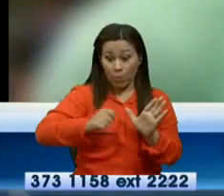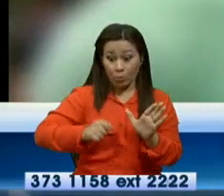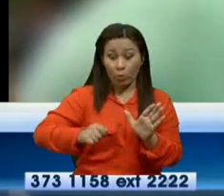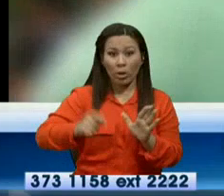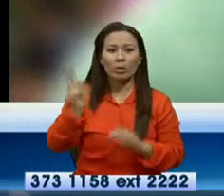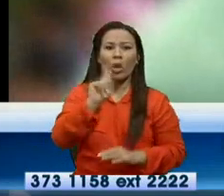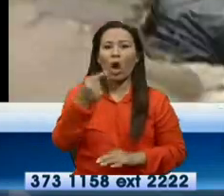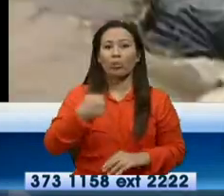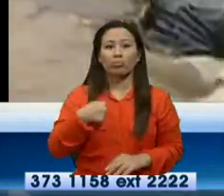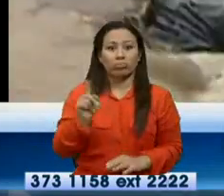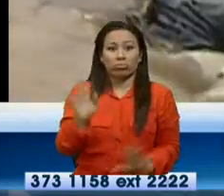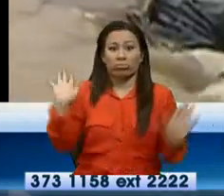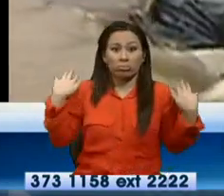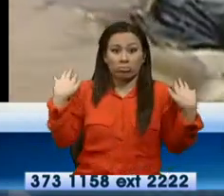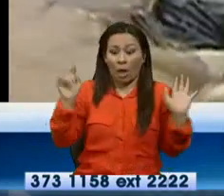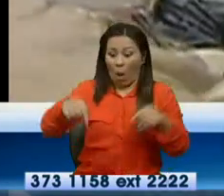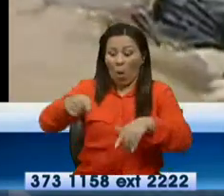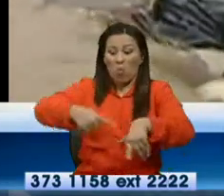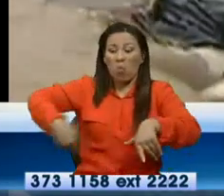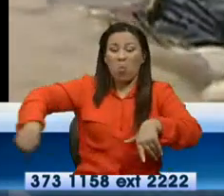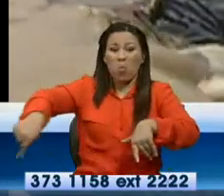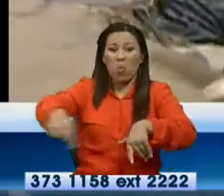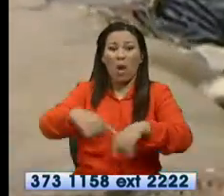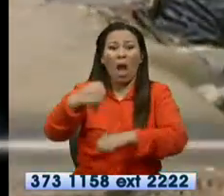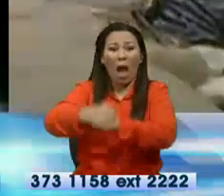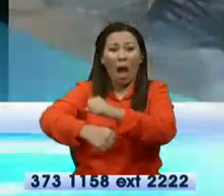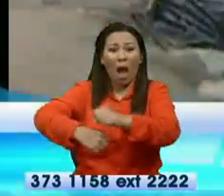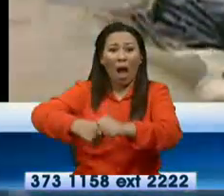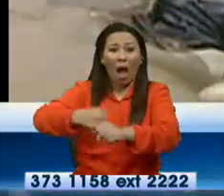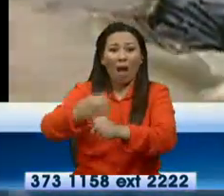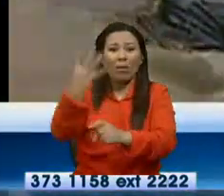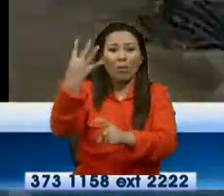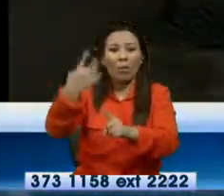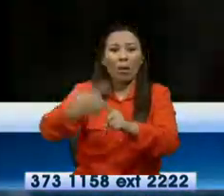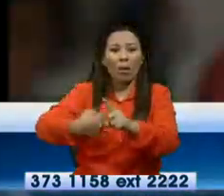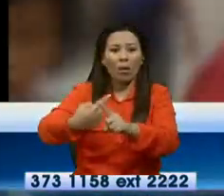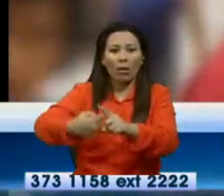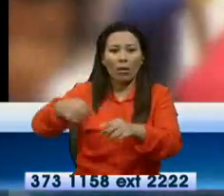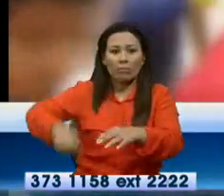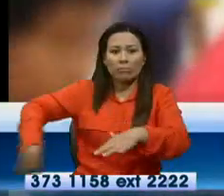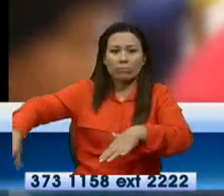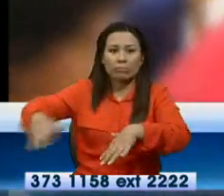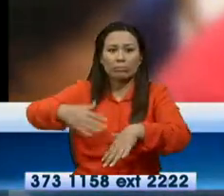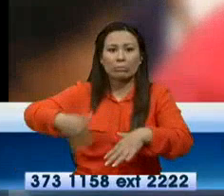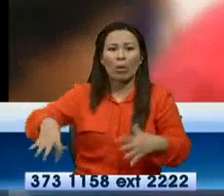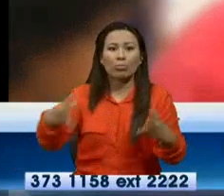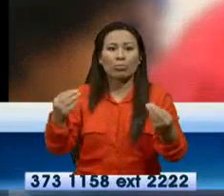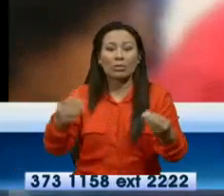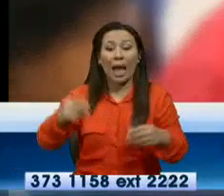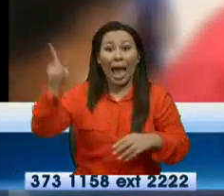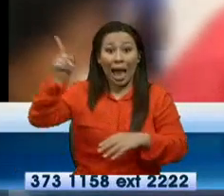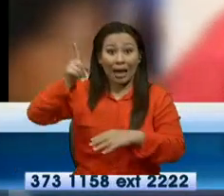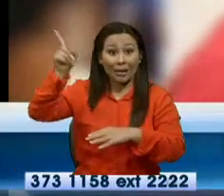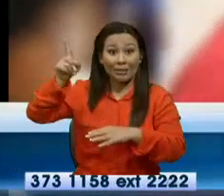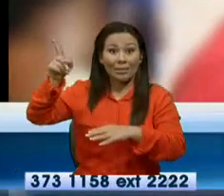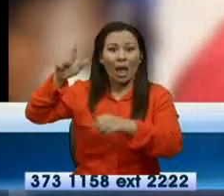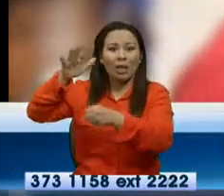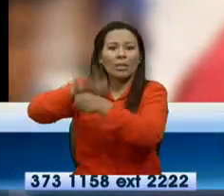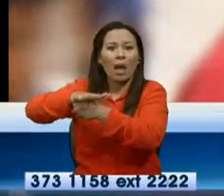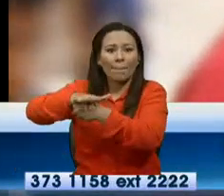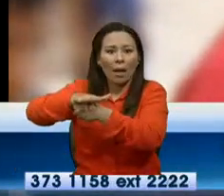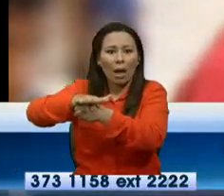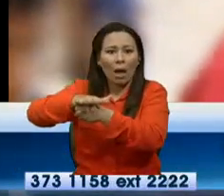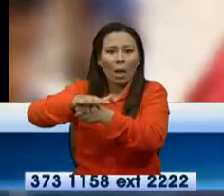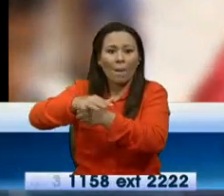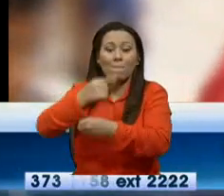vino de la correntada. ¿Hace qué tiempo? Ese hueco ya tiene para 4 meses lo que ya tiene. Es porque allá arriba han tapado,